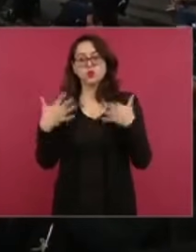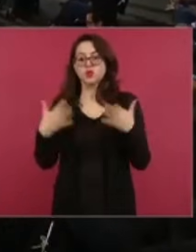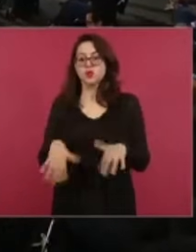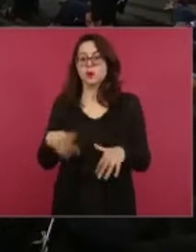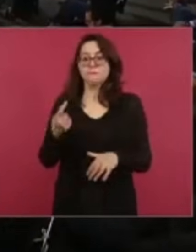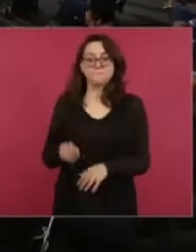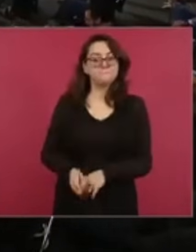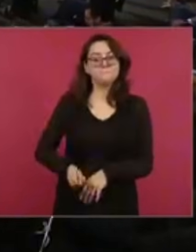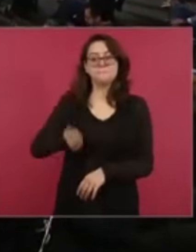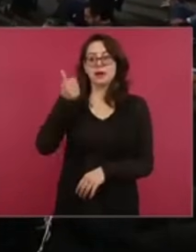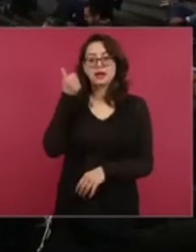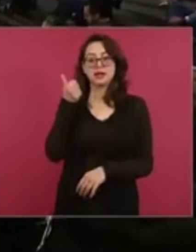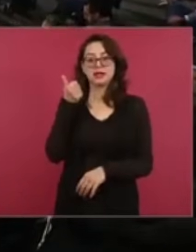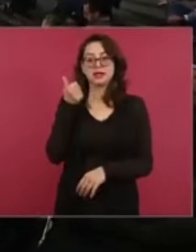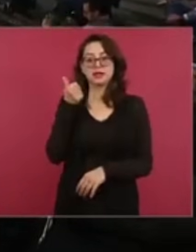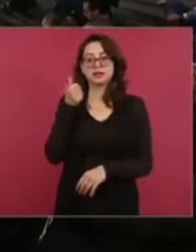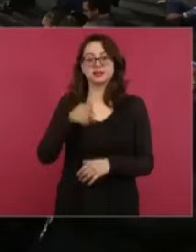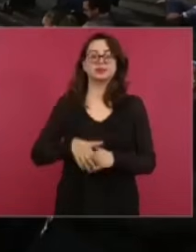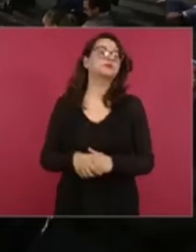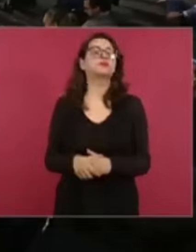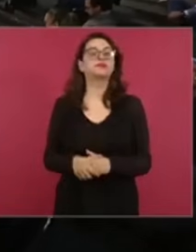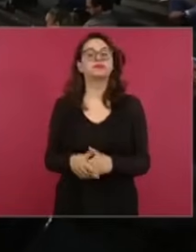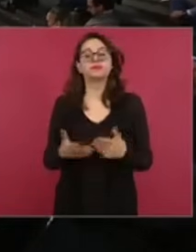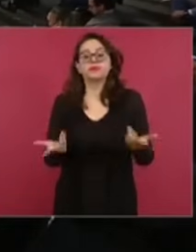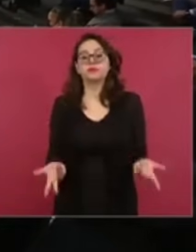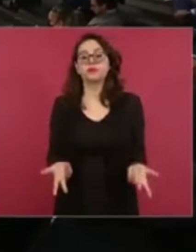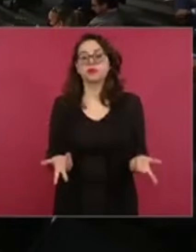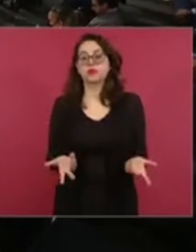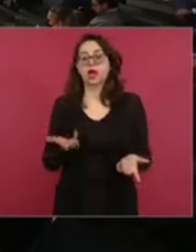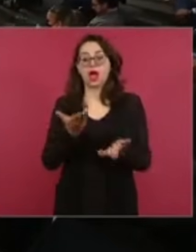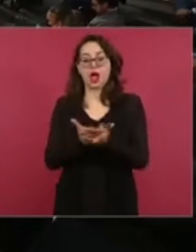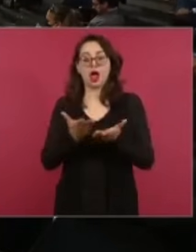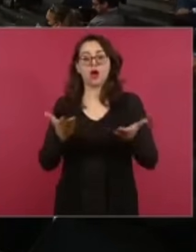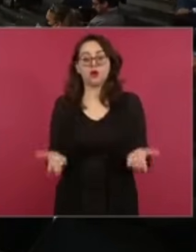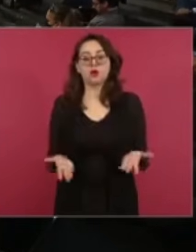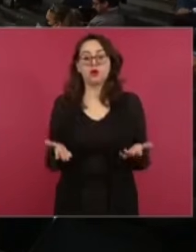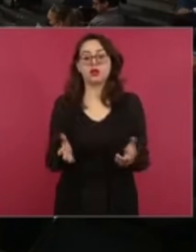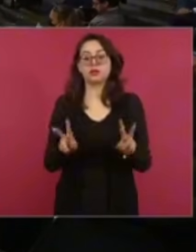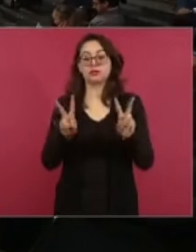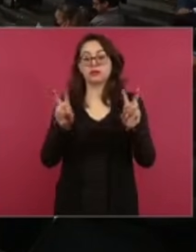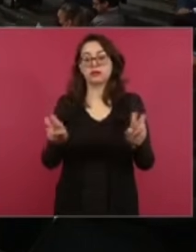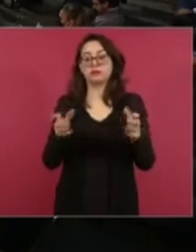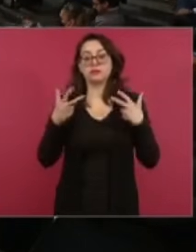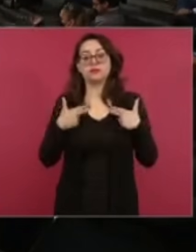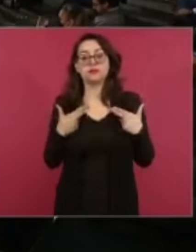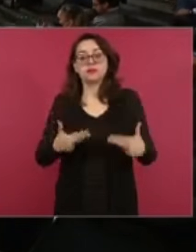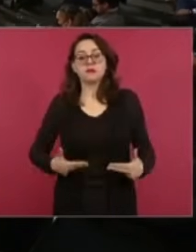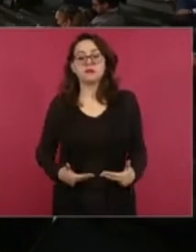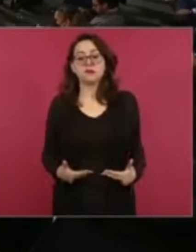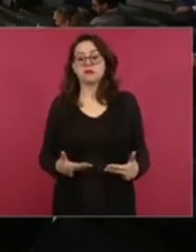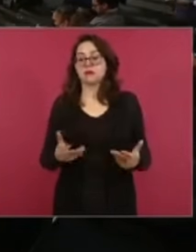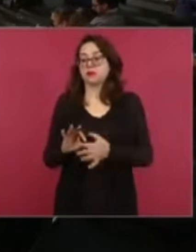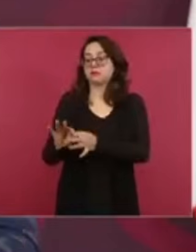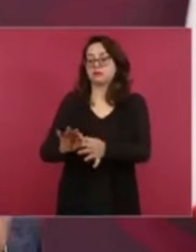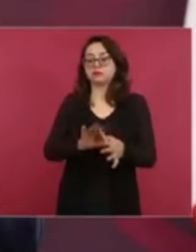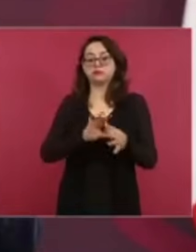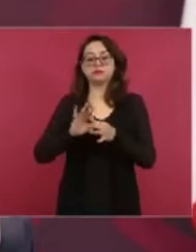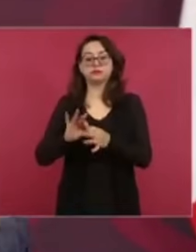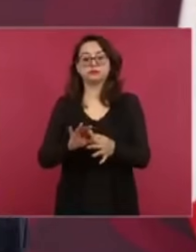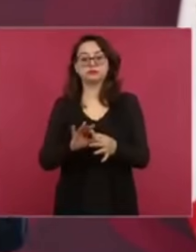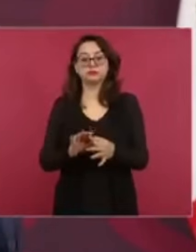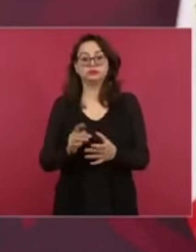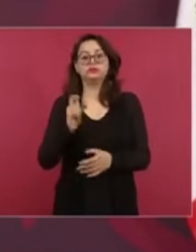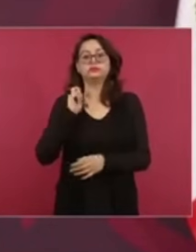mundo la constitución del 17 Entonces qué es el humanismo mexicano es pues el México